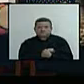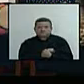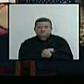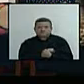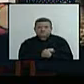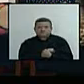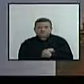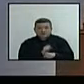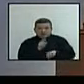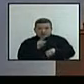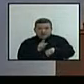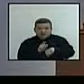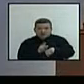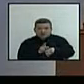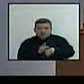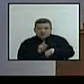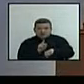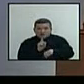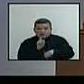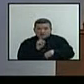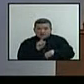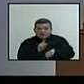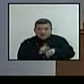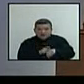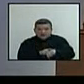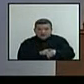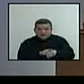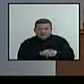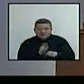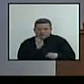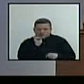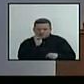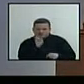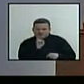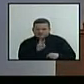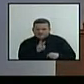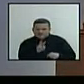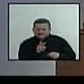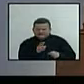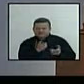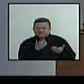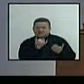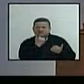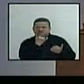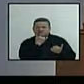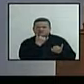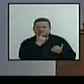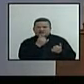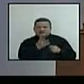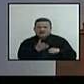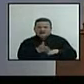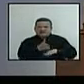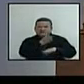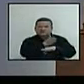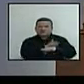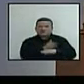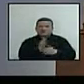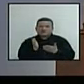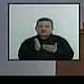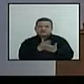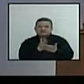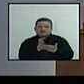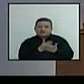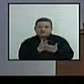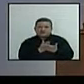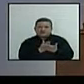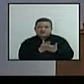En ese momento, uno como que ve una culminación del Antiguo Testamento y